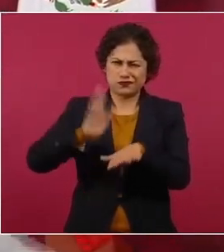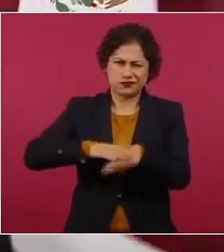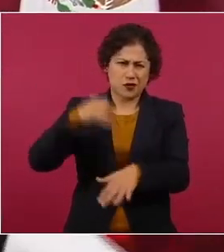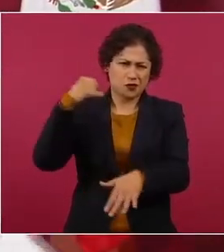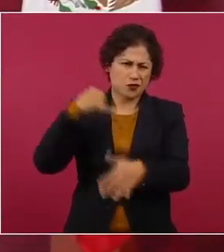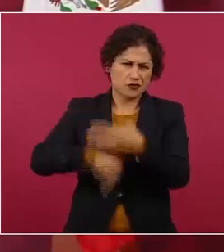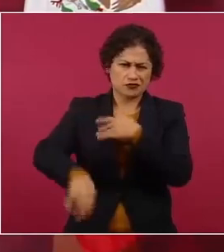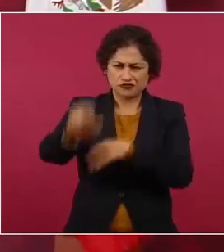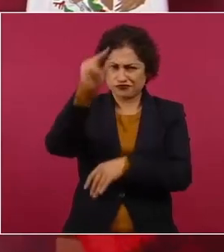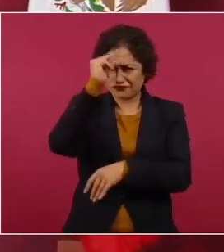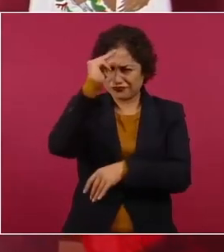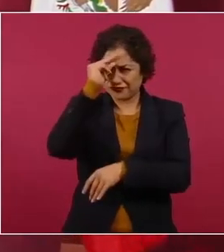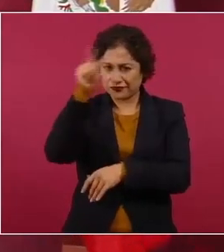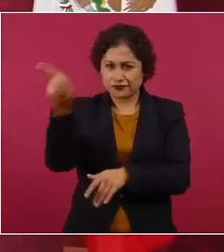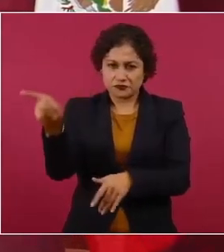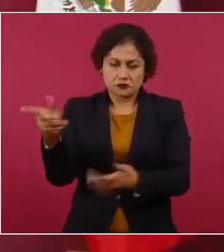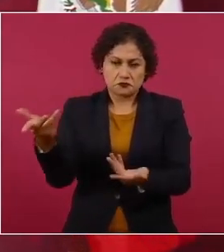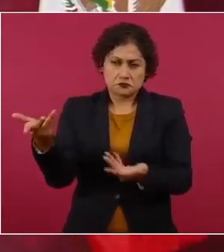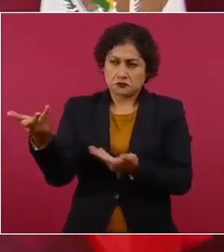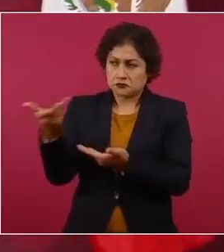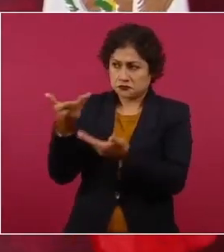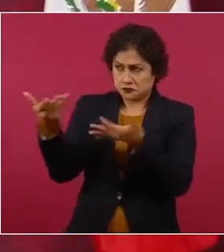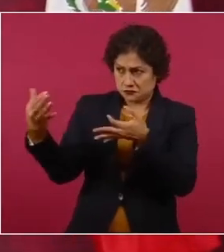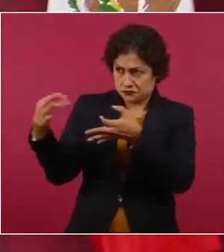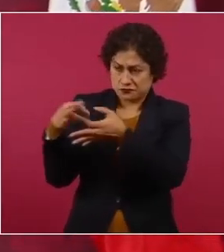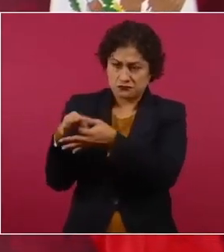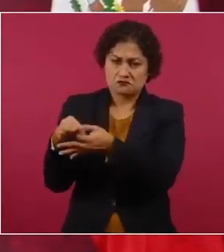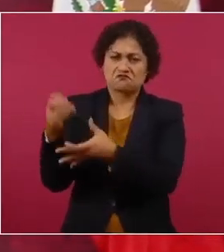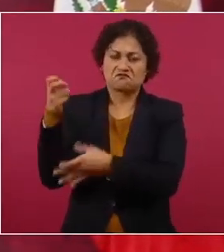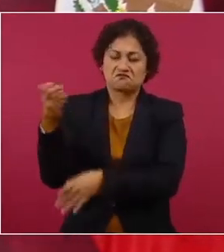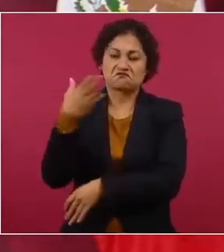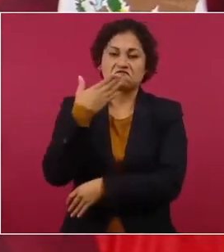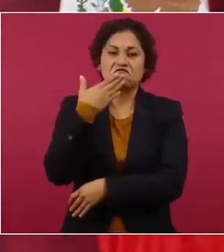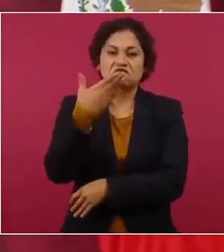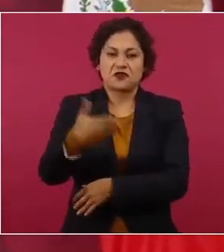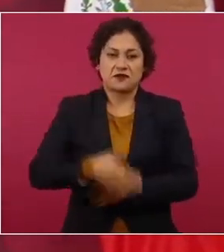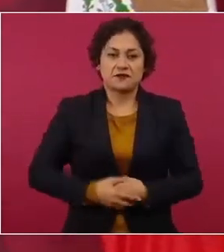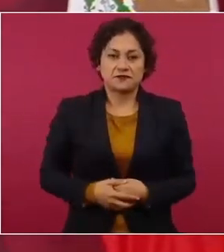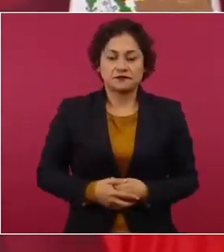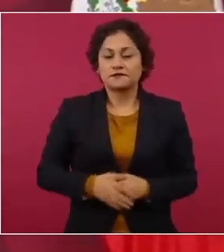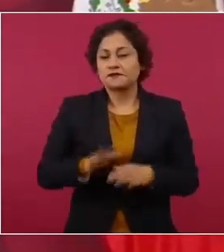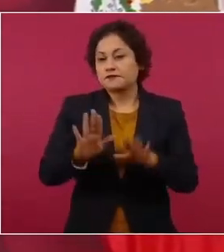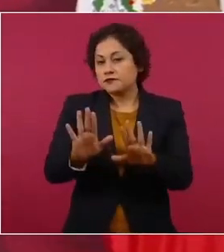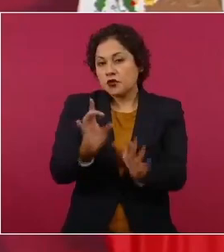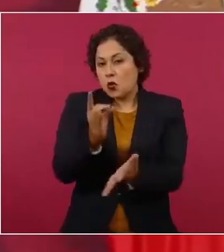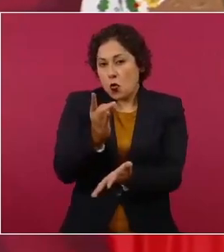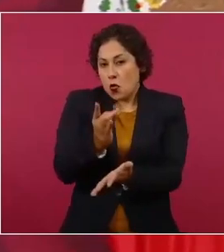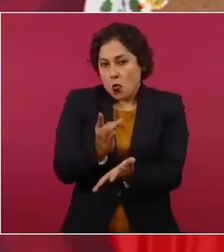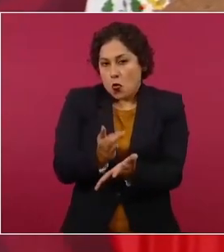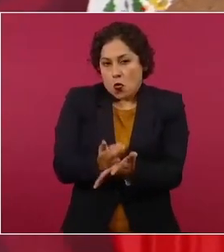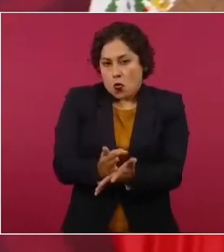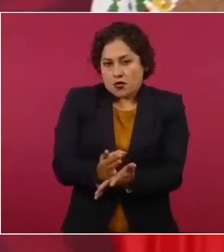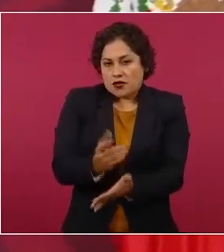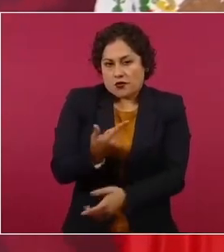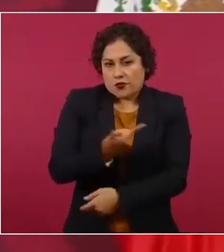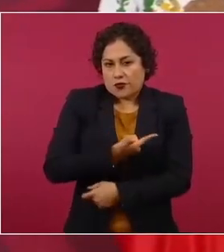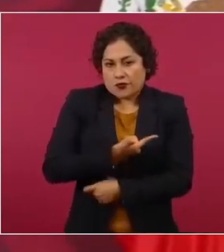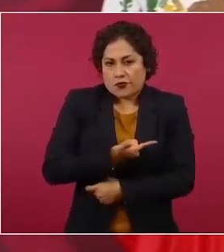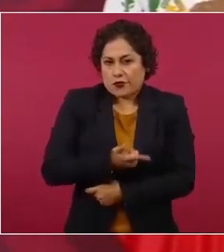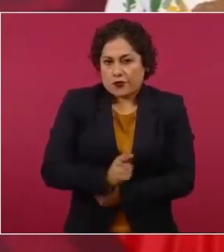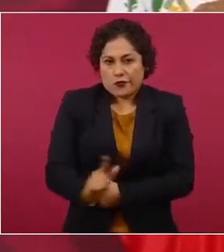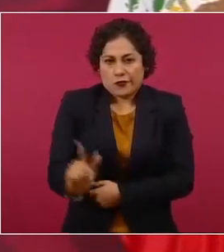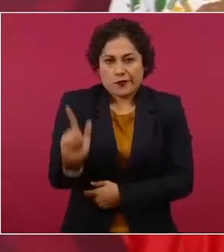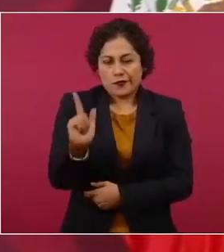Entonces fue muy buena la relación. Nosotros lo que no nos pareció es